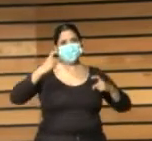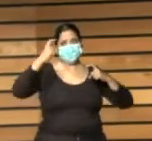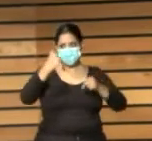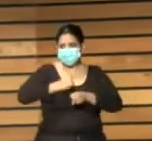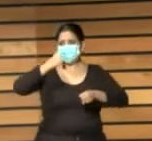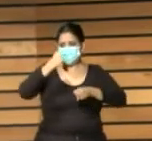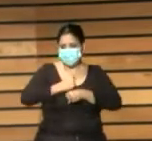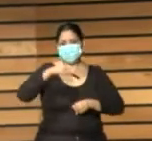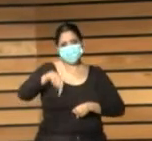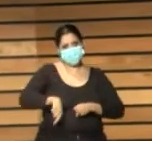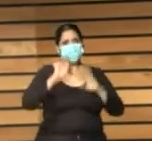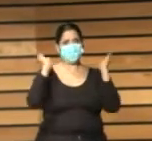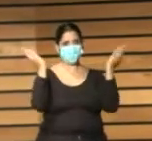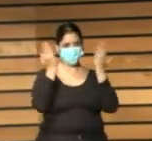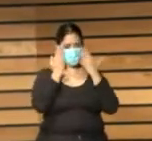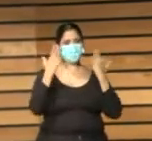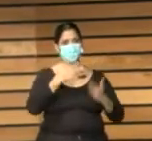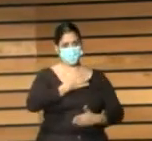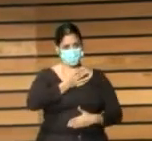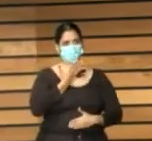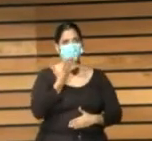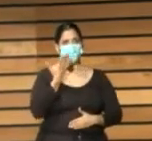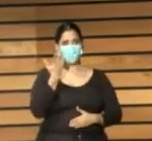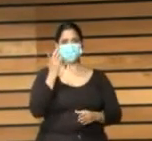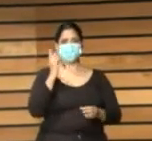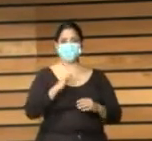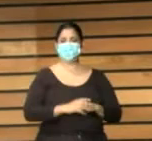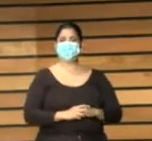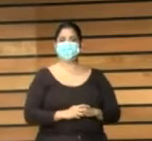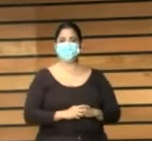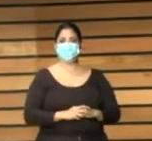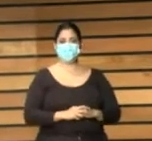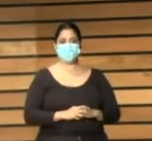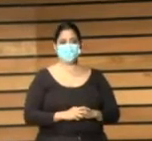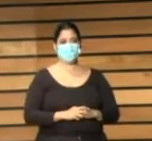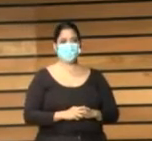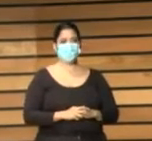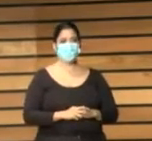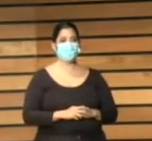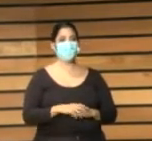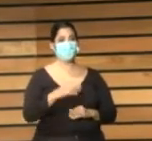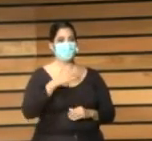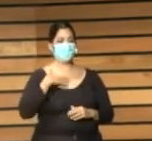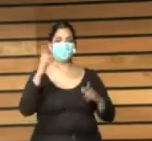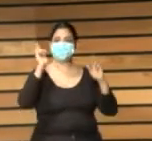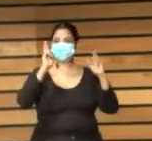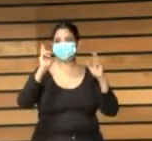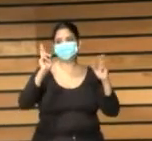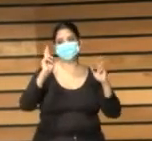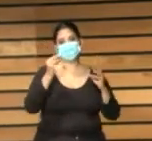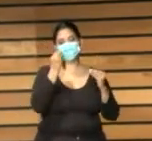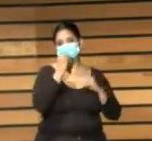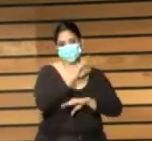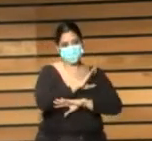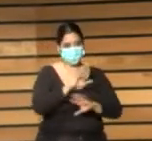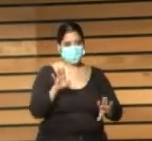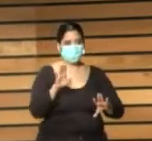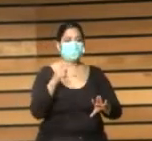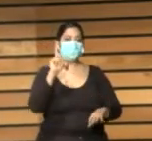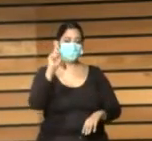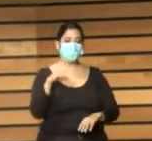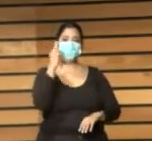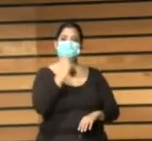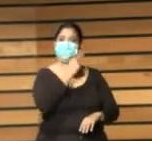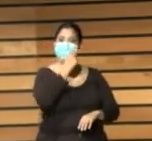pudiera celebrar y en las condiciones que se ha hecho. Y nada más, desearles lo mejor y ya les digo, el compromiso también del Gobierno de